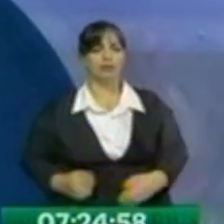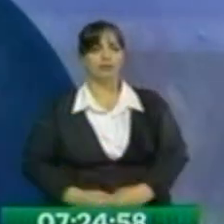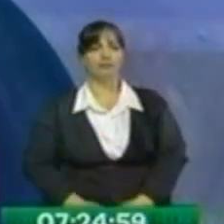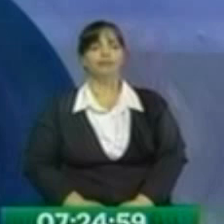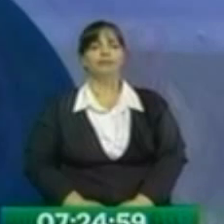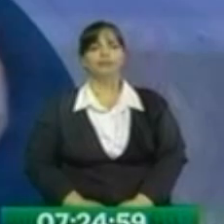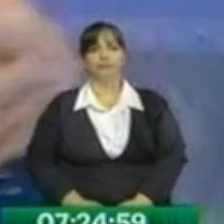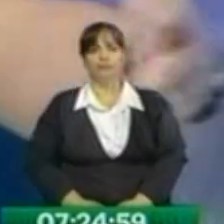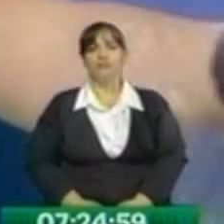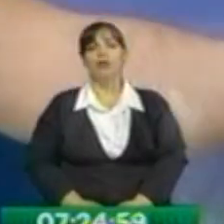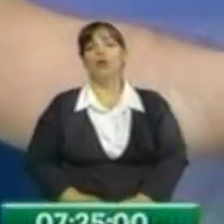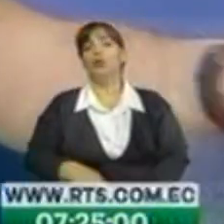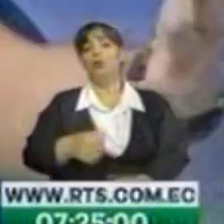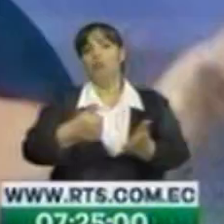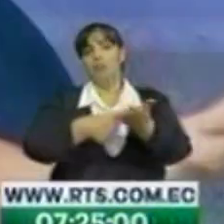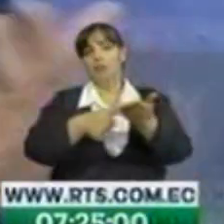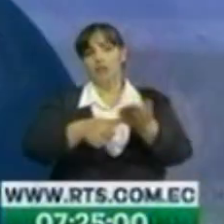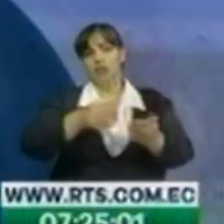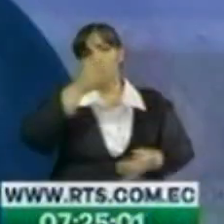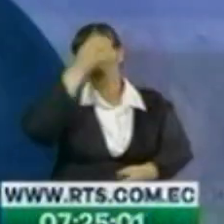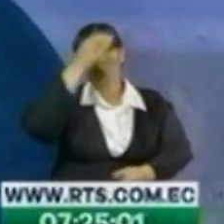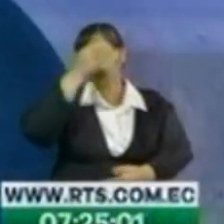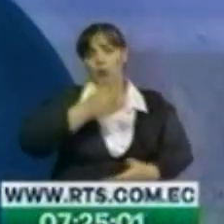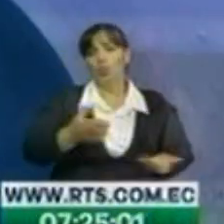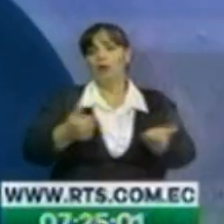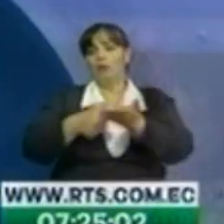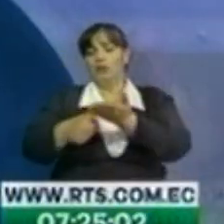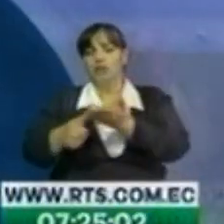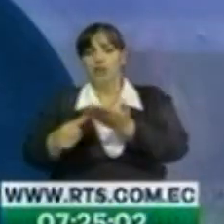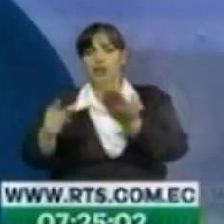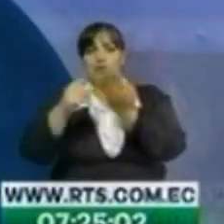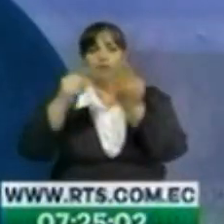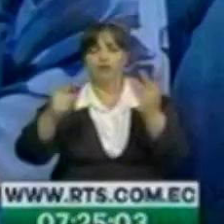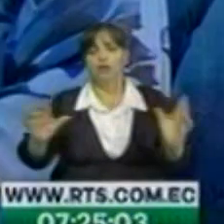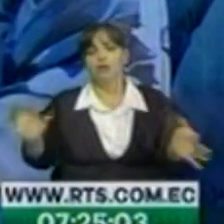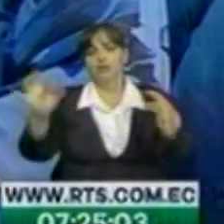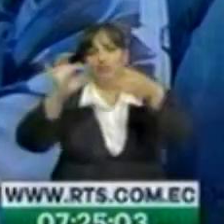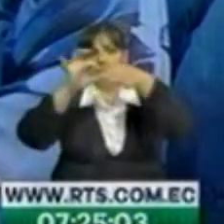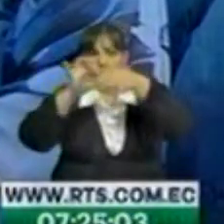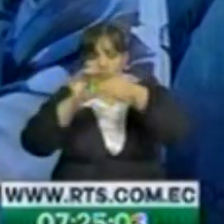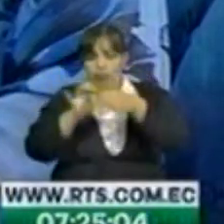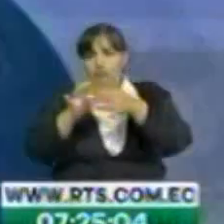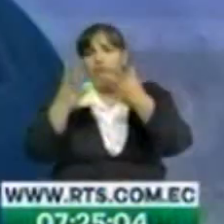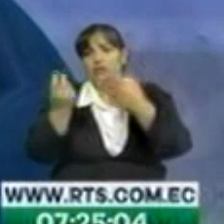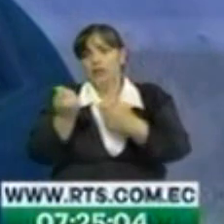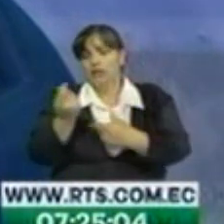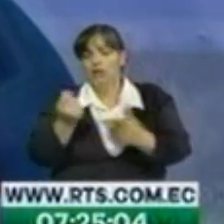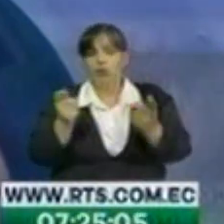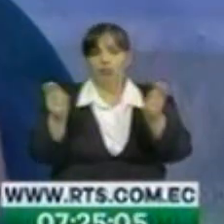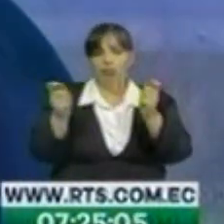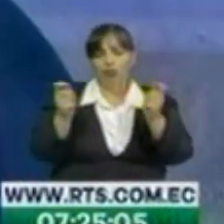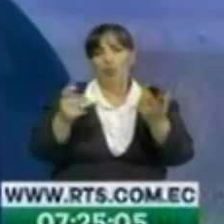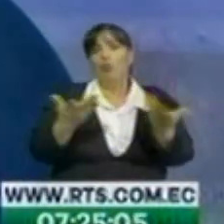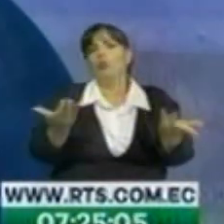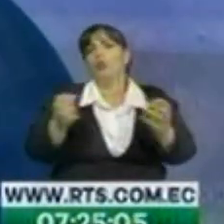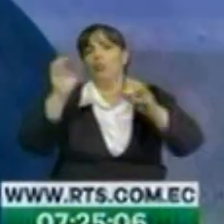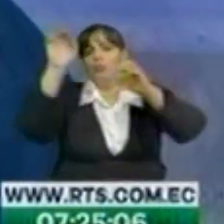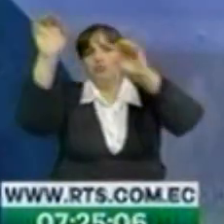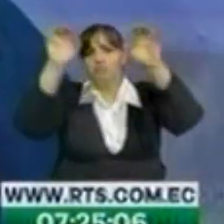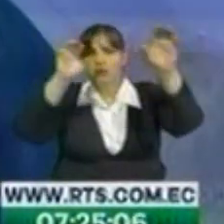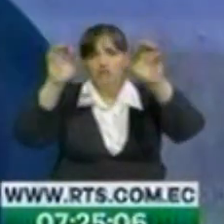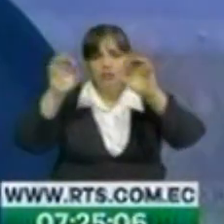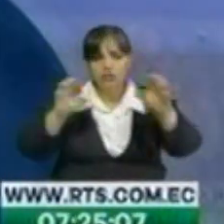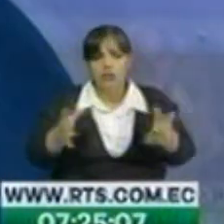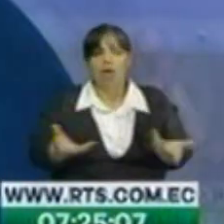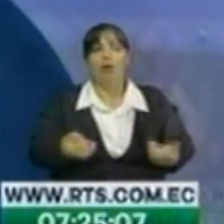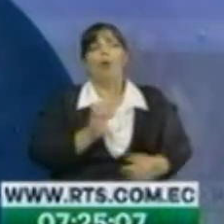Ministerio de Cultura. Piensa que tenemos casi 50 instituciones inscritas al Ministerio, en donde están museos, en donde están las sinfónicas,